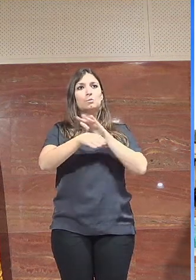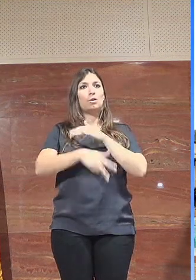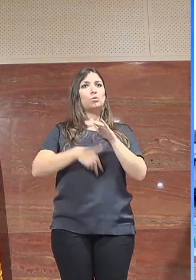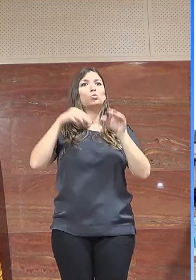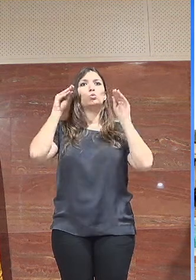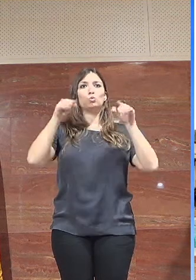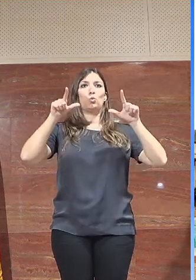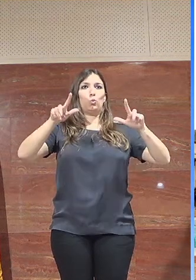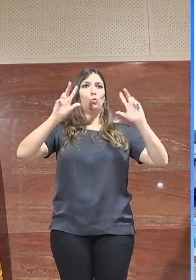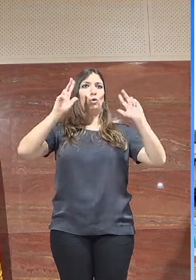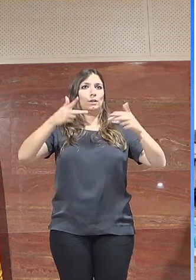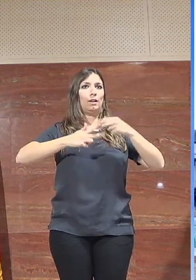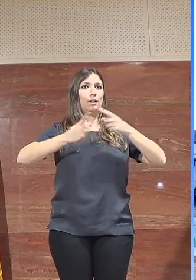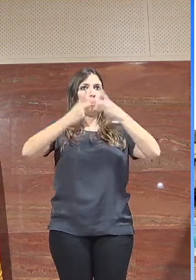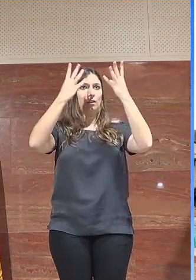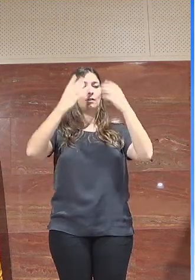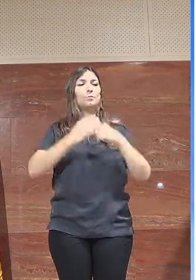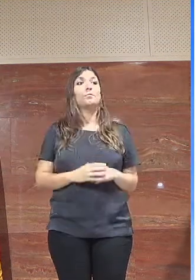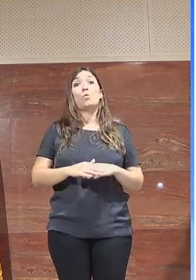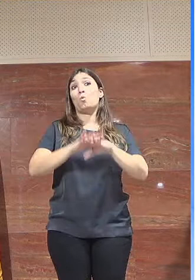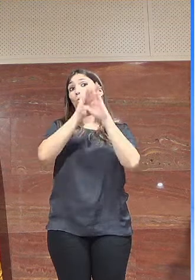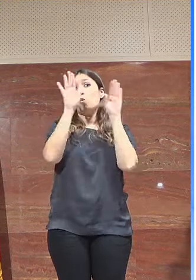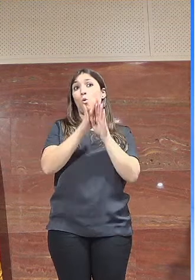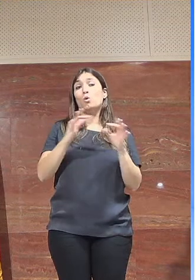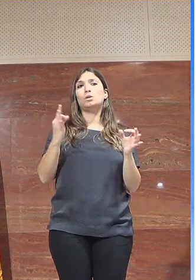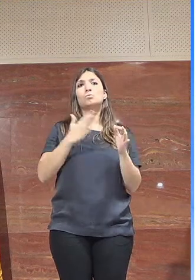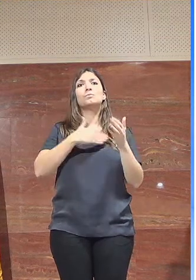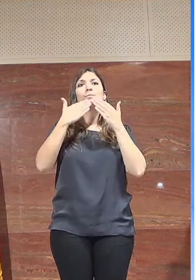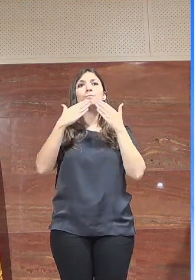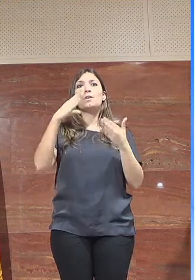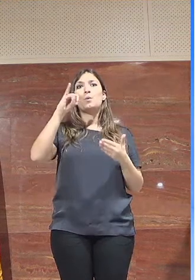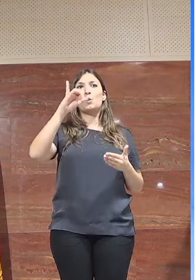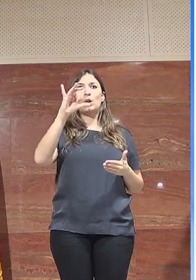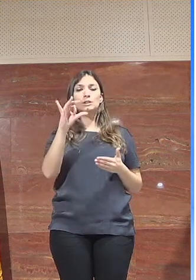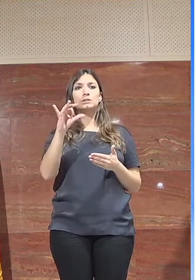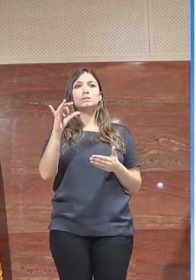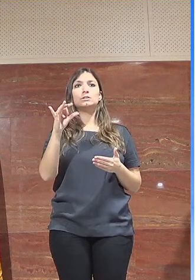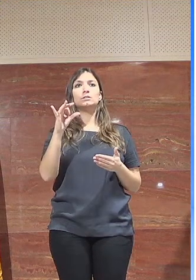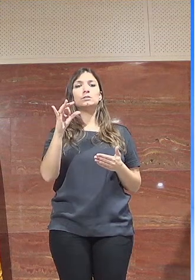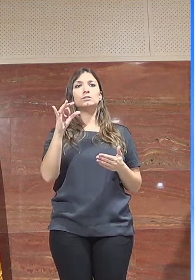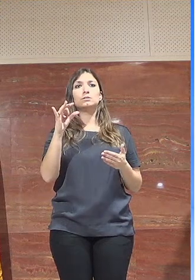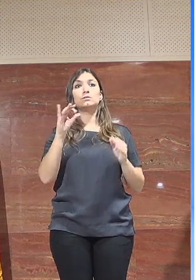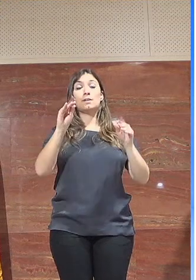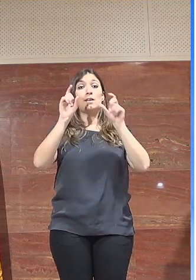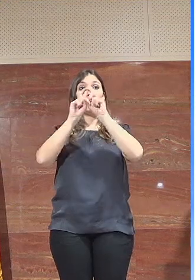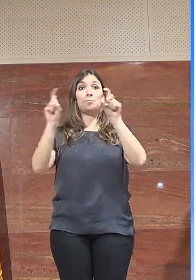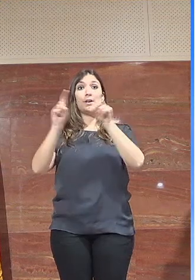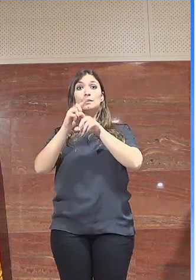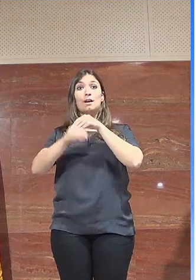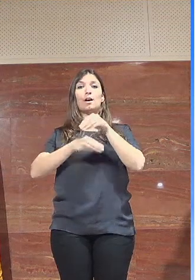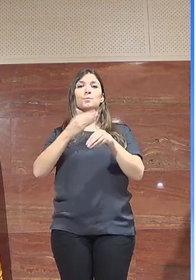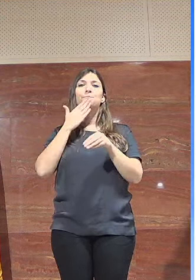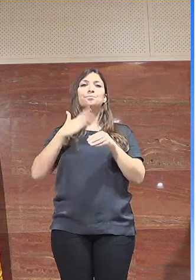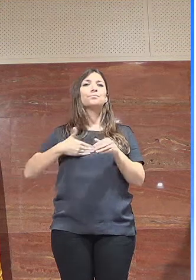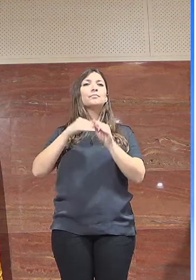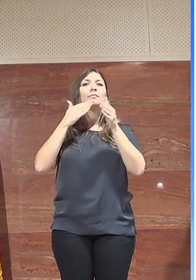en sus instalaciones. Por último, queremos agradecer a CEIS, que es una empresa que hace